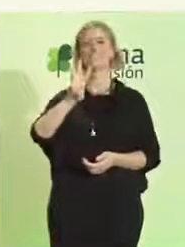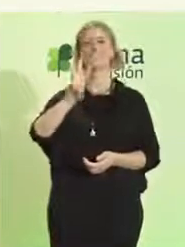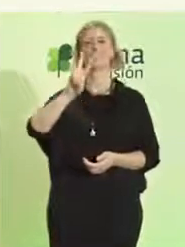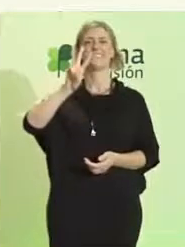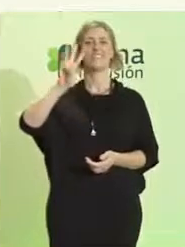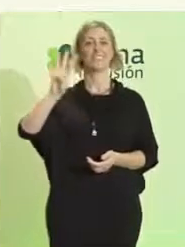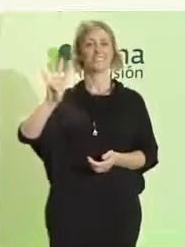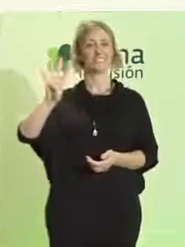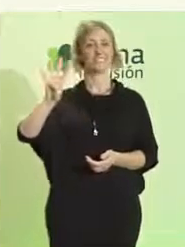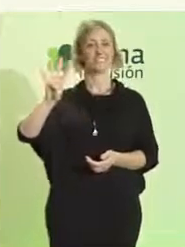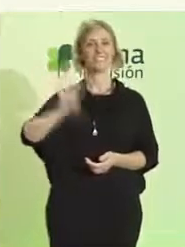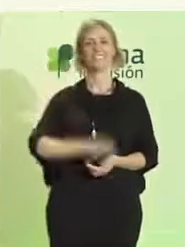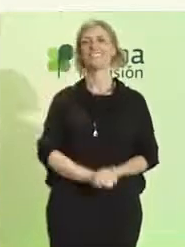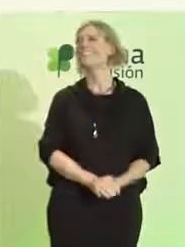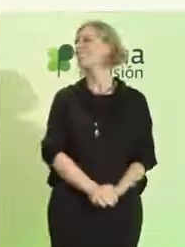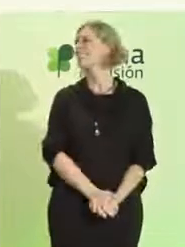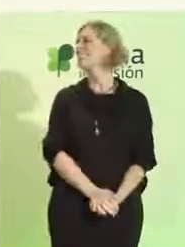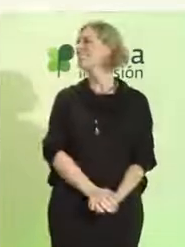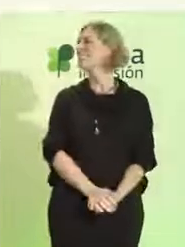tres y...